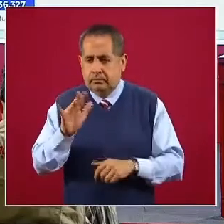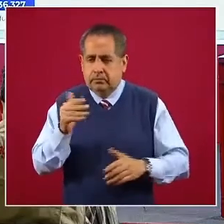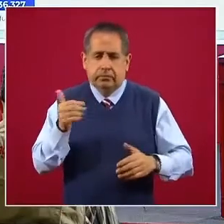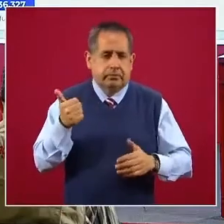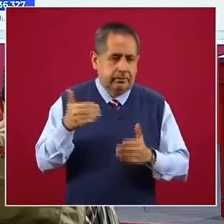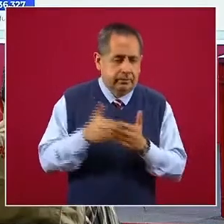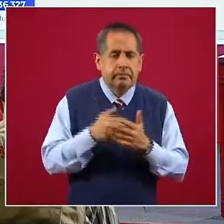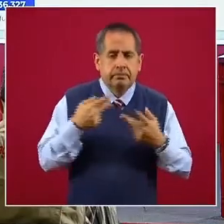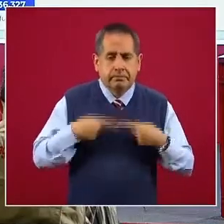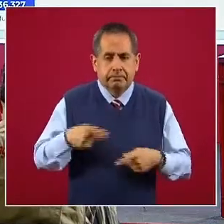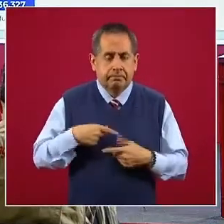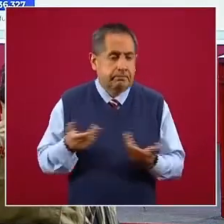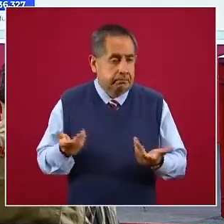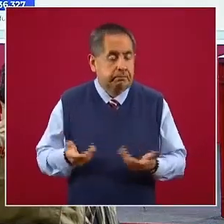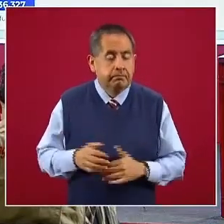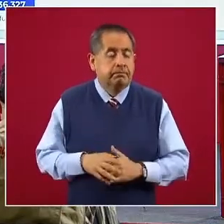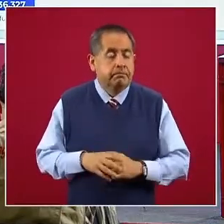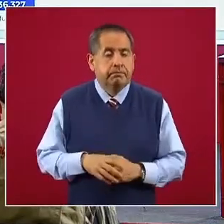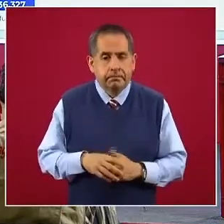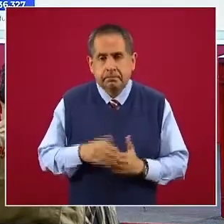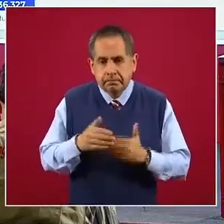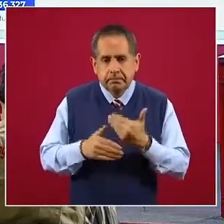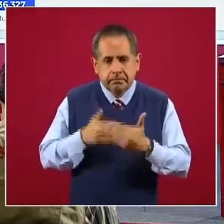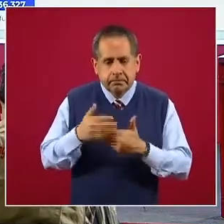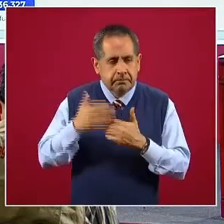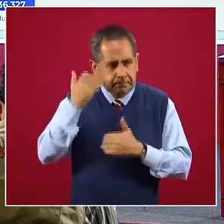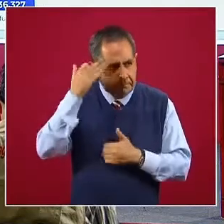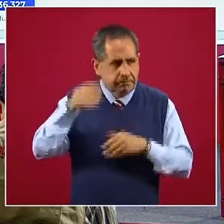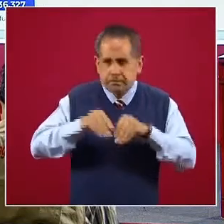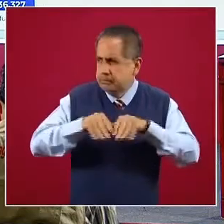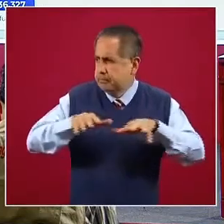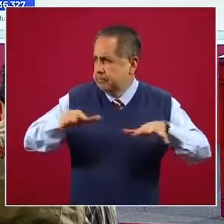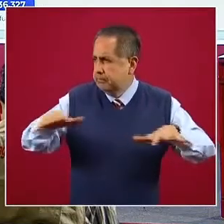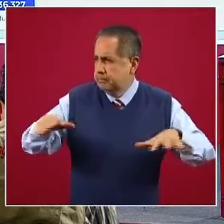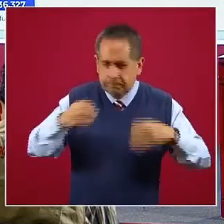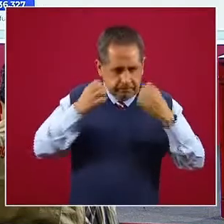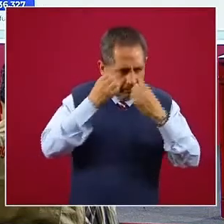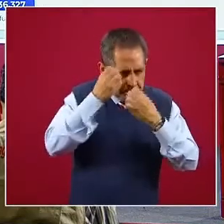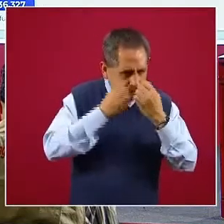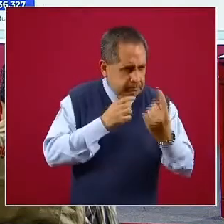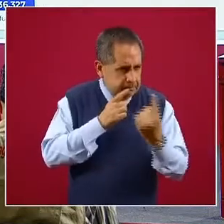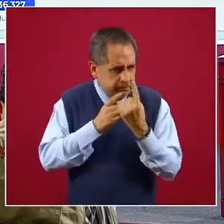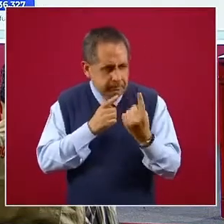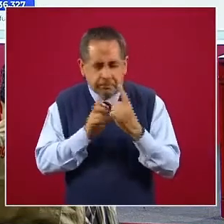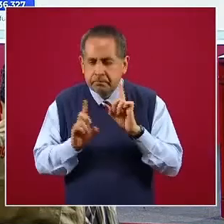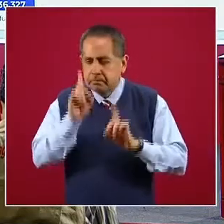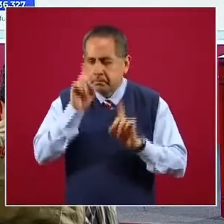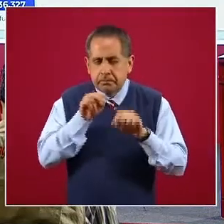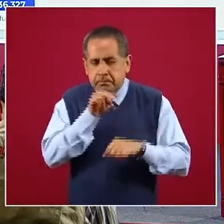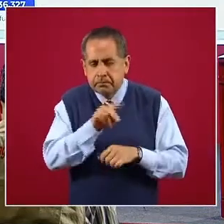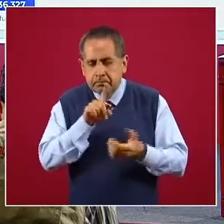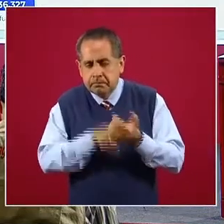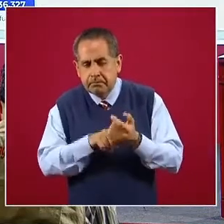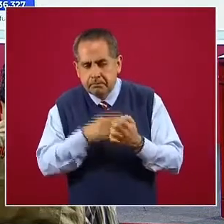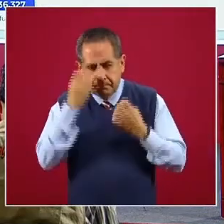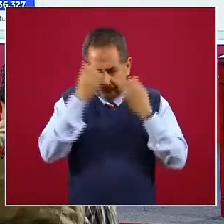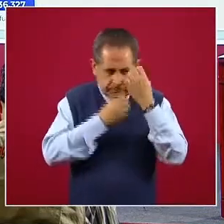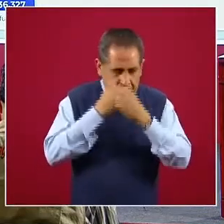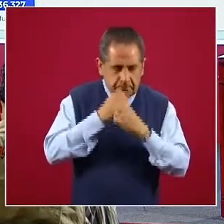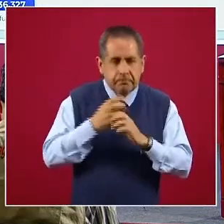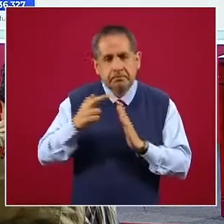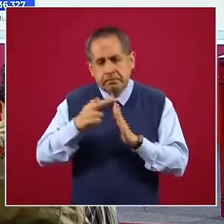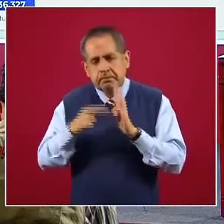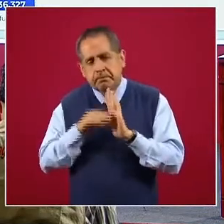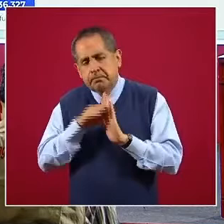756,000 personas. Es decir, en la medida que va progresando la epidemia, se van presentando los casos sospechosos, todos estos ingresan a